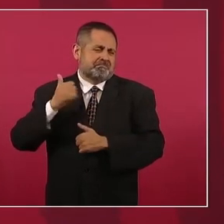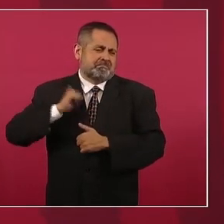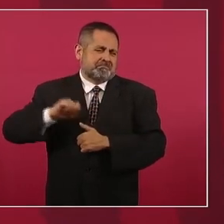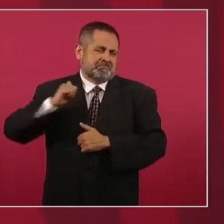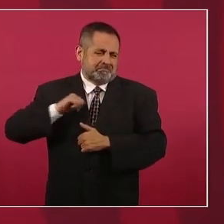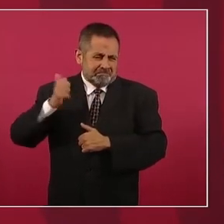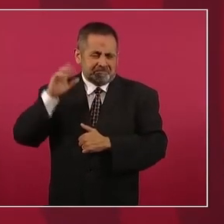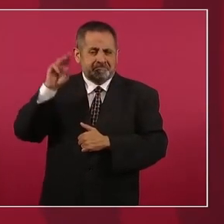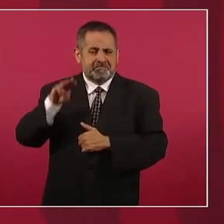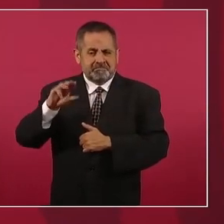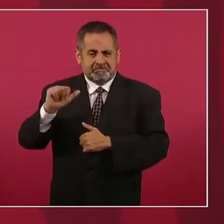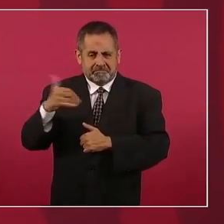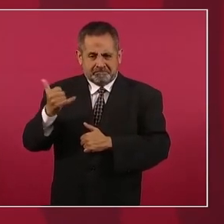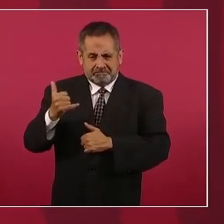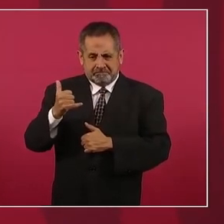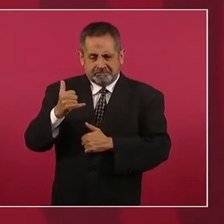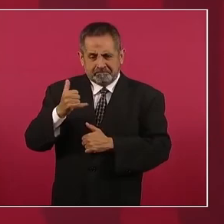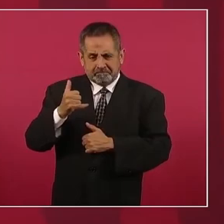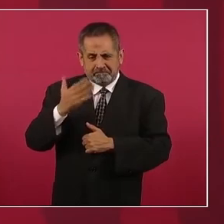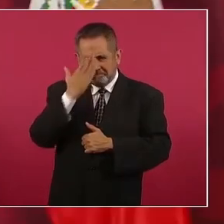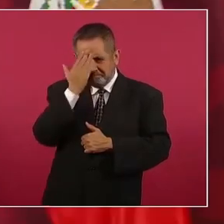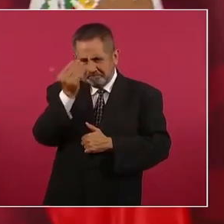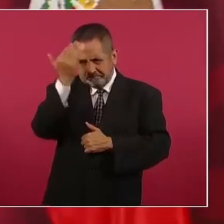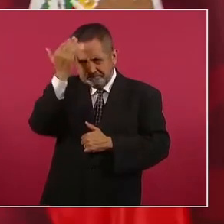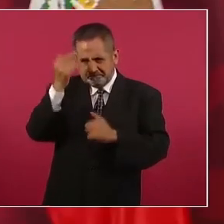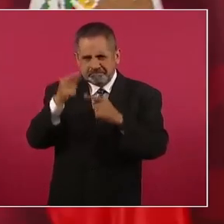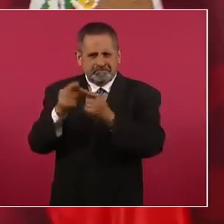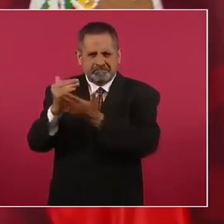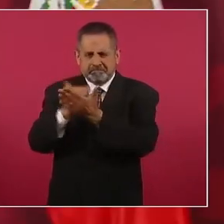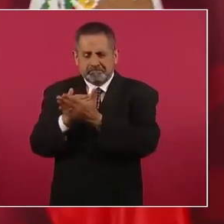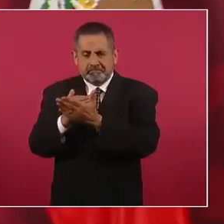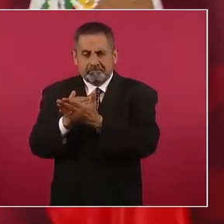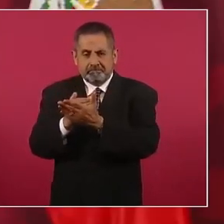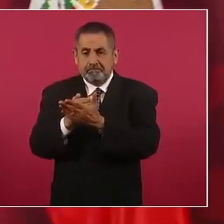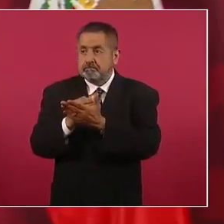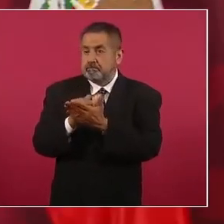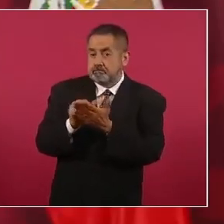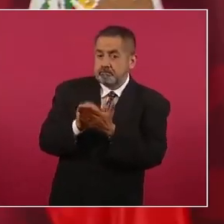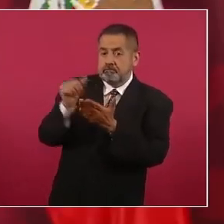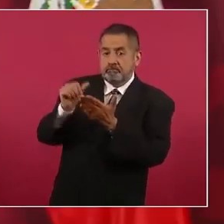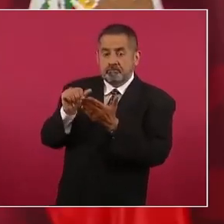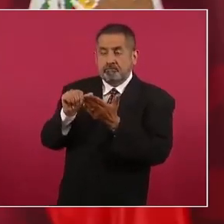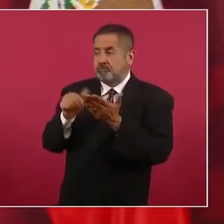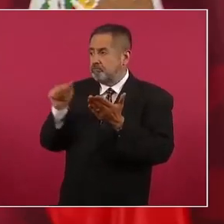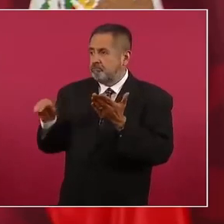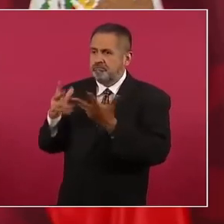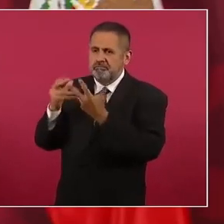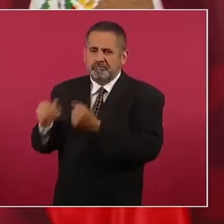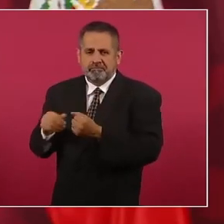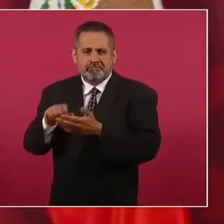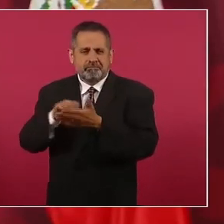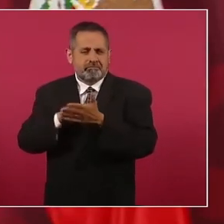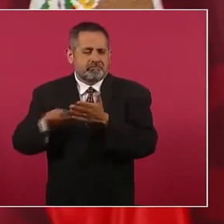Aquí hay que tener en cuenta de que toda la península, como el Valle de México, como todo el país,